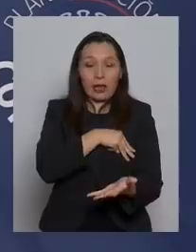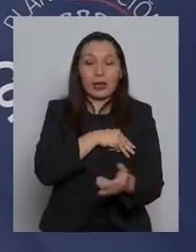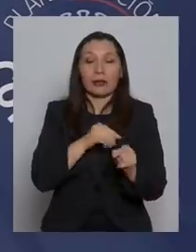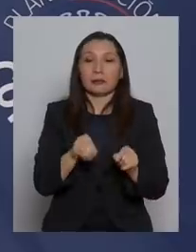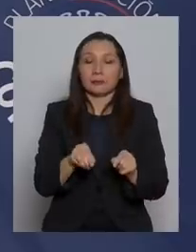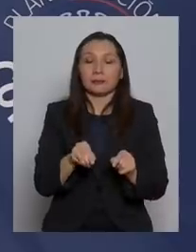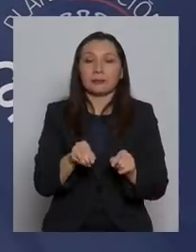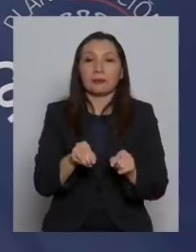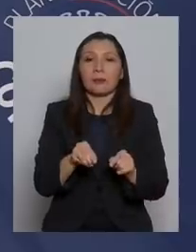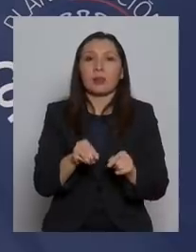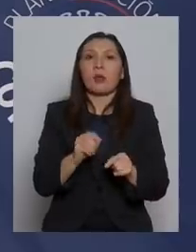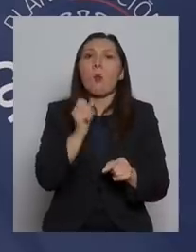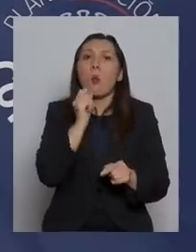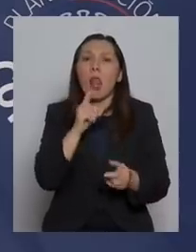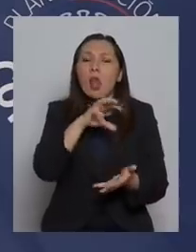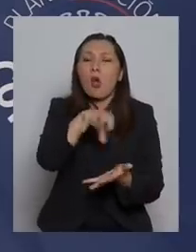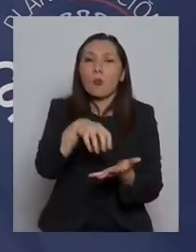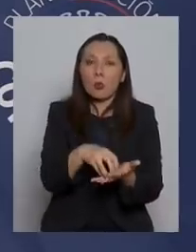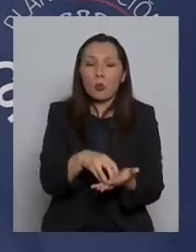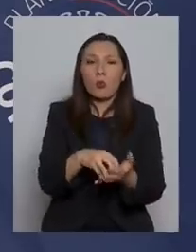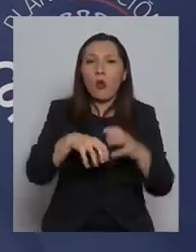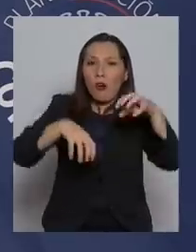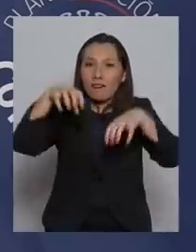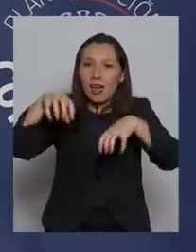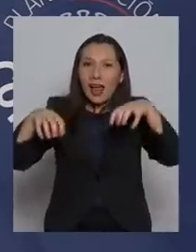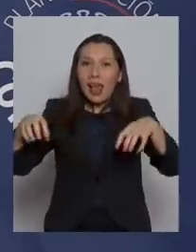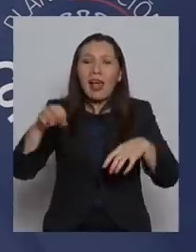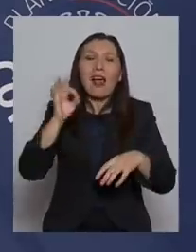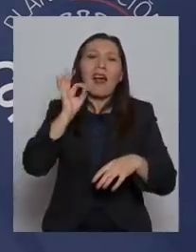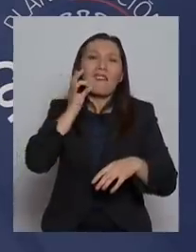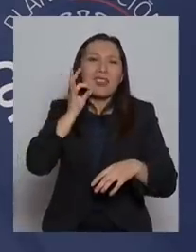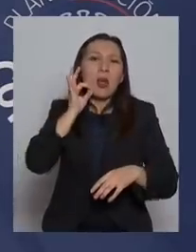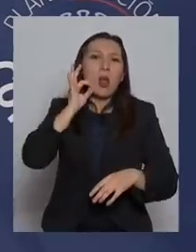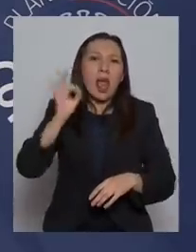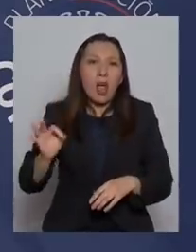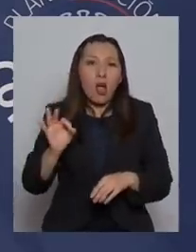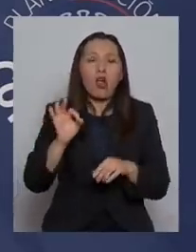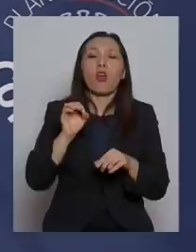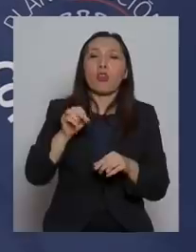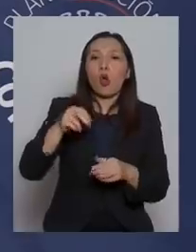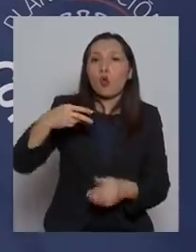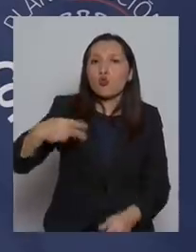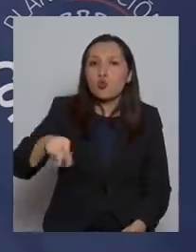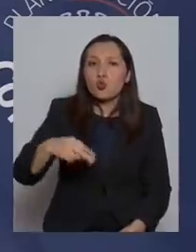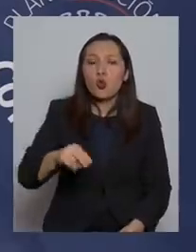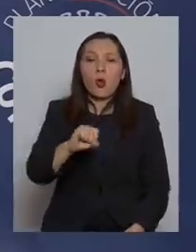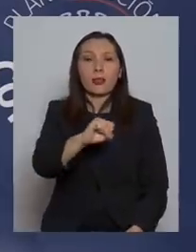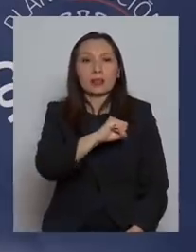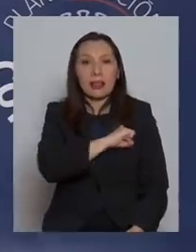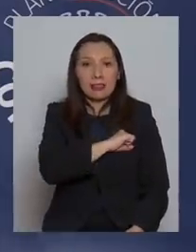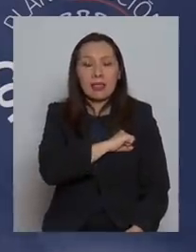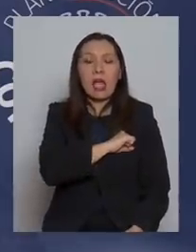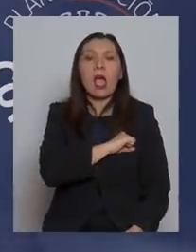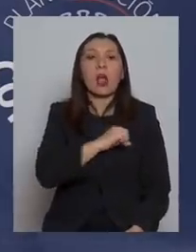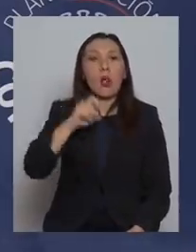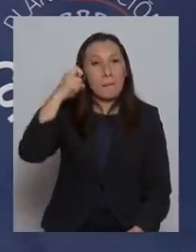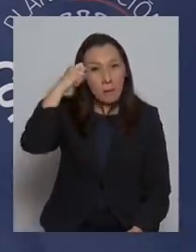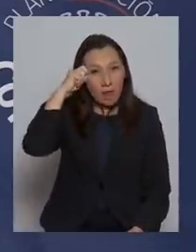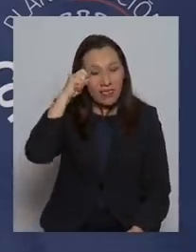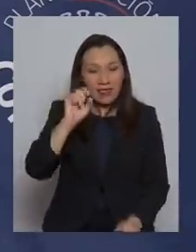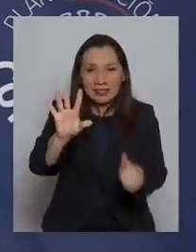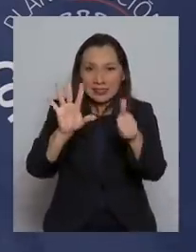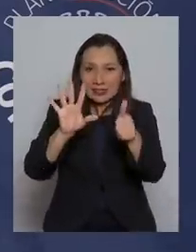metropolitana, que son las comunas de Lo Barnechea, Vitacura, Las Condes, Ñuñoa, Santiago y